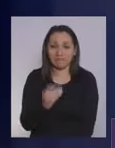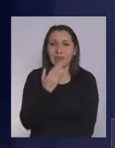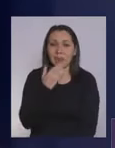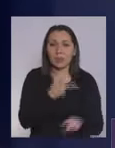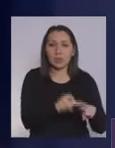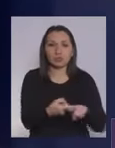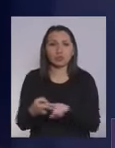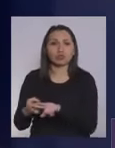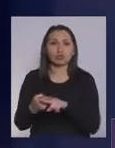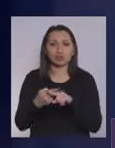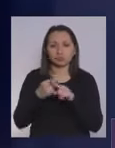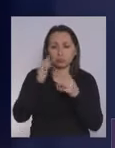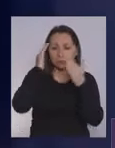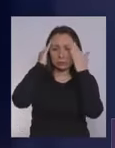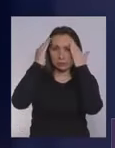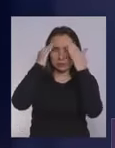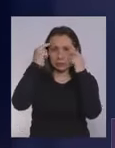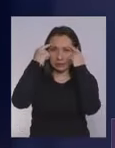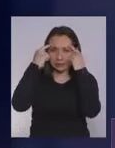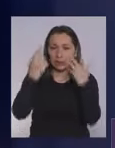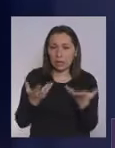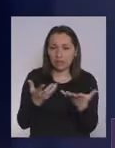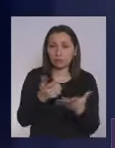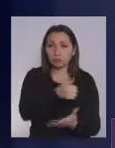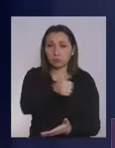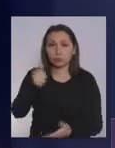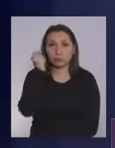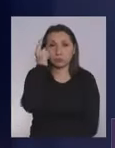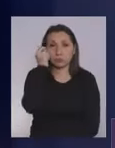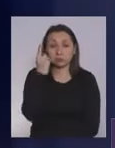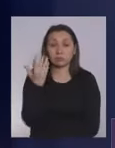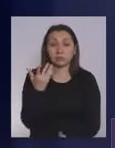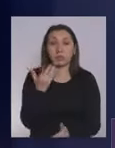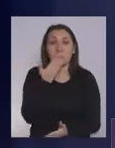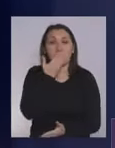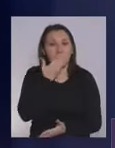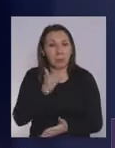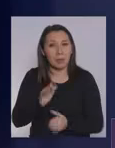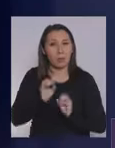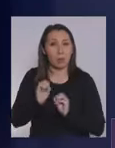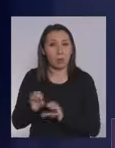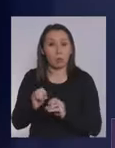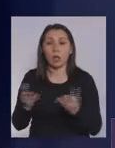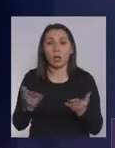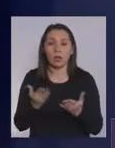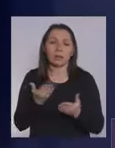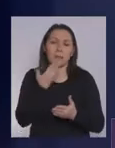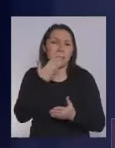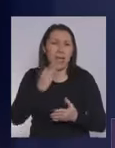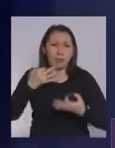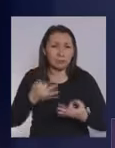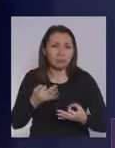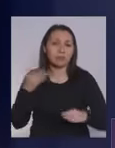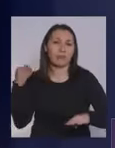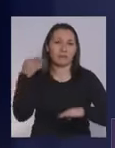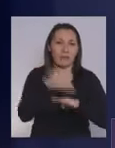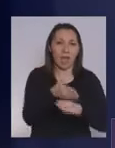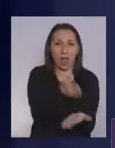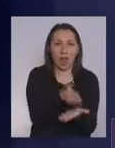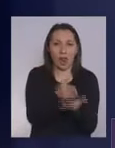socio mental y es por ello que todos sabemos que la mejor forma de educar son las clases presenciales no